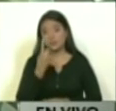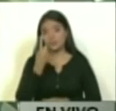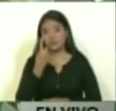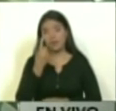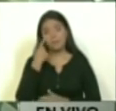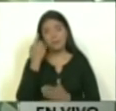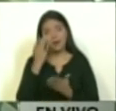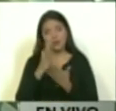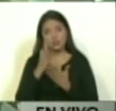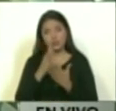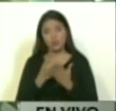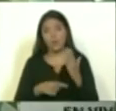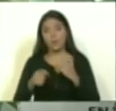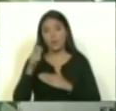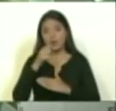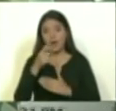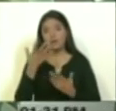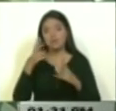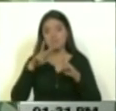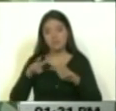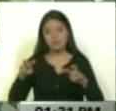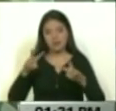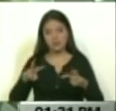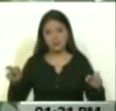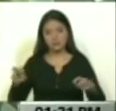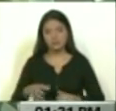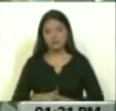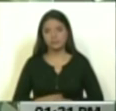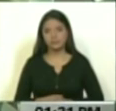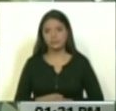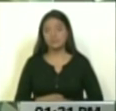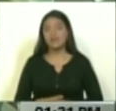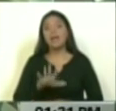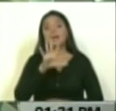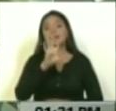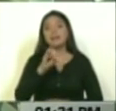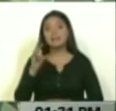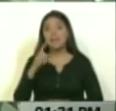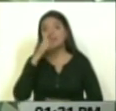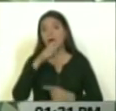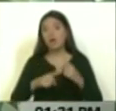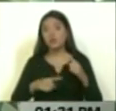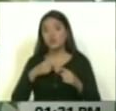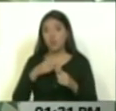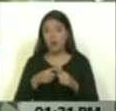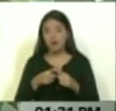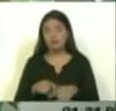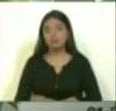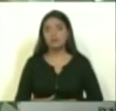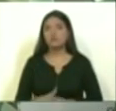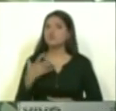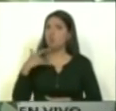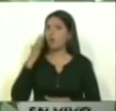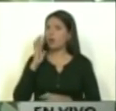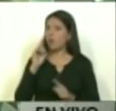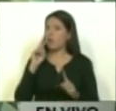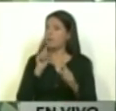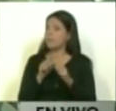estudios de posgrado e investigación. 500 anuales a partir del segundo año. A mí me parece una meta